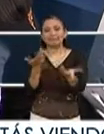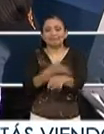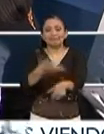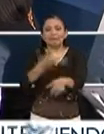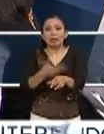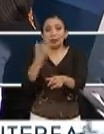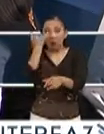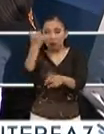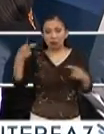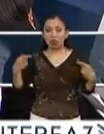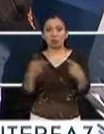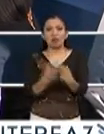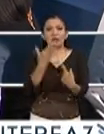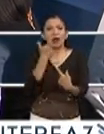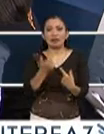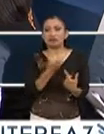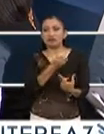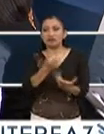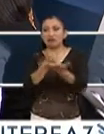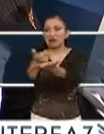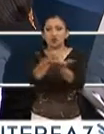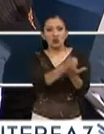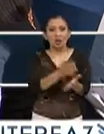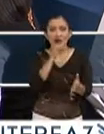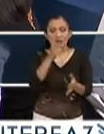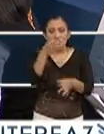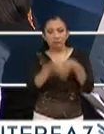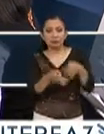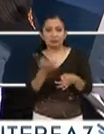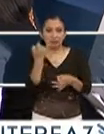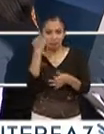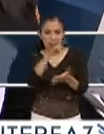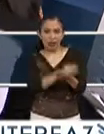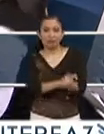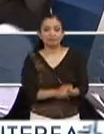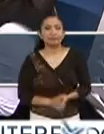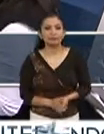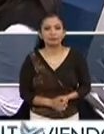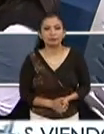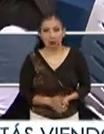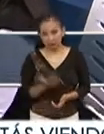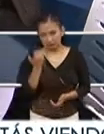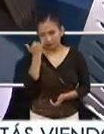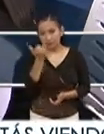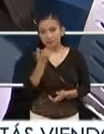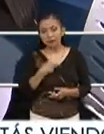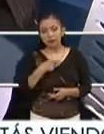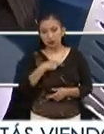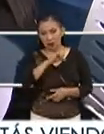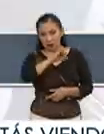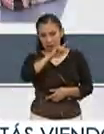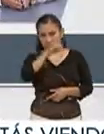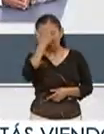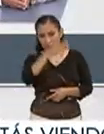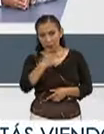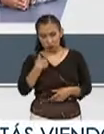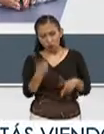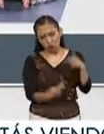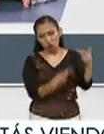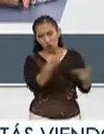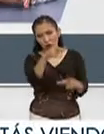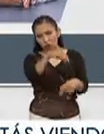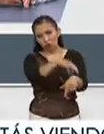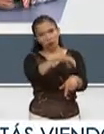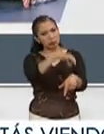resultaría contraproducente no contar con esa infraestructura de aprobarse esta iniciativa. Sí, porque los especialistas que yo consulté